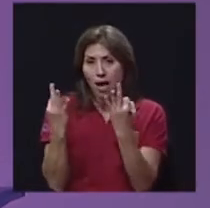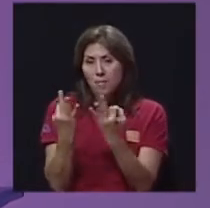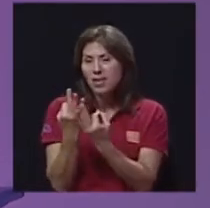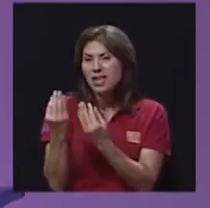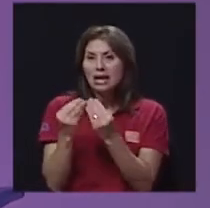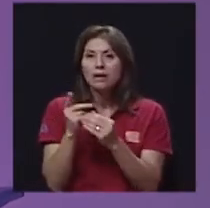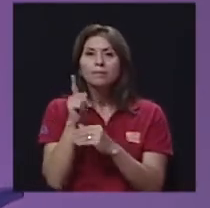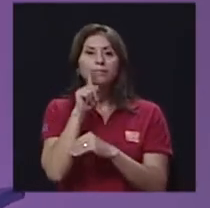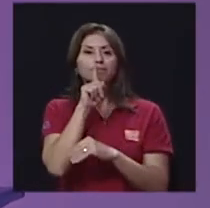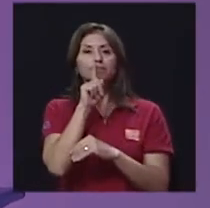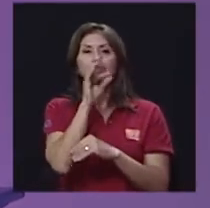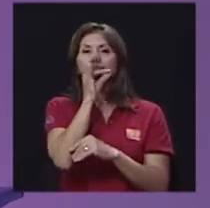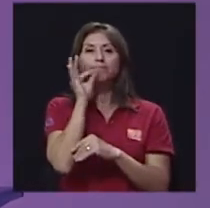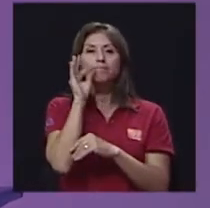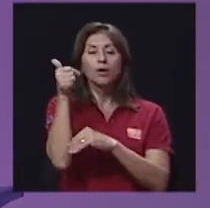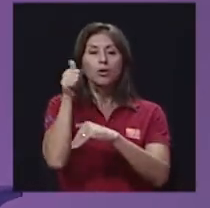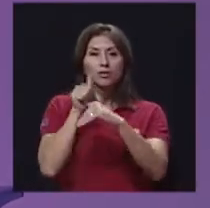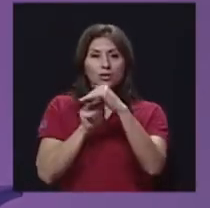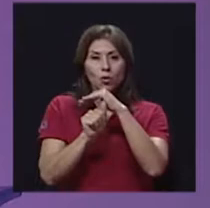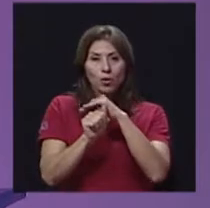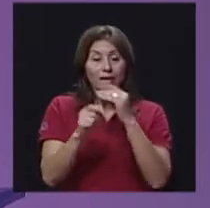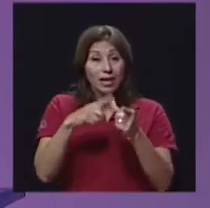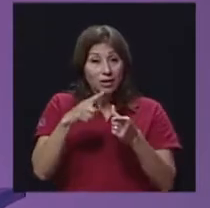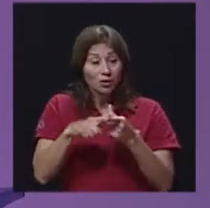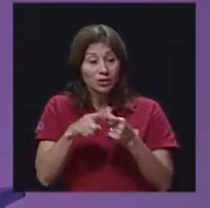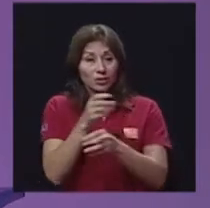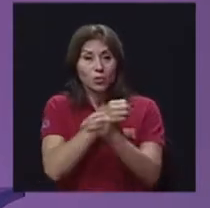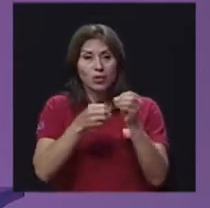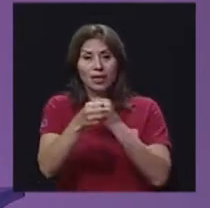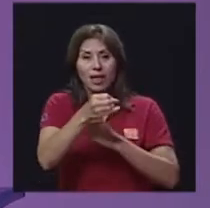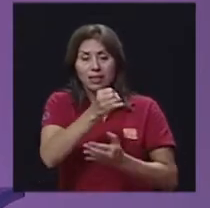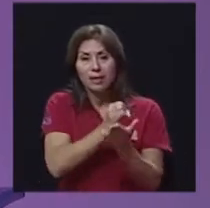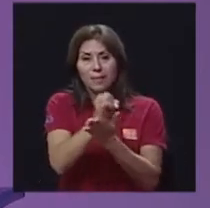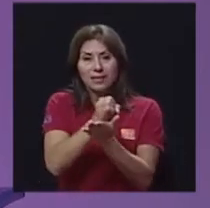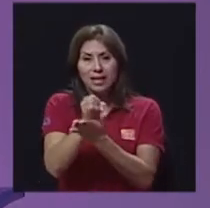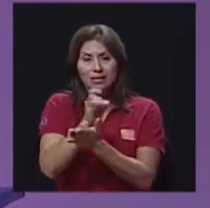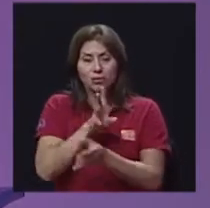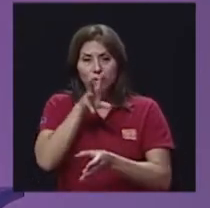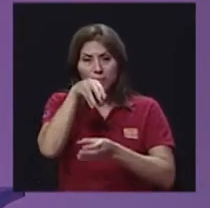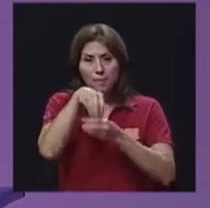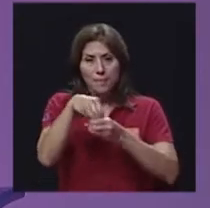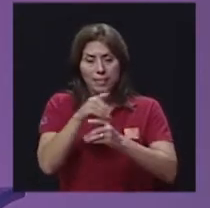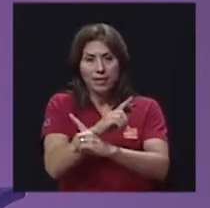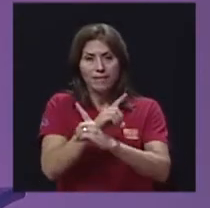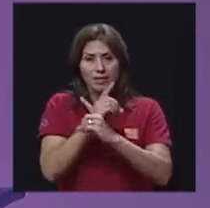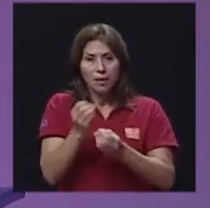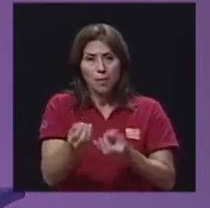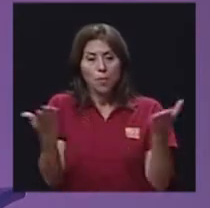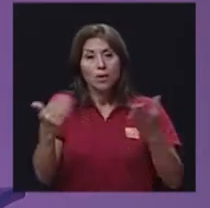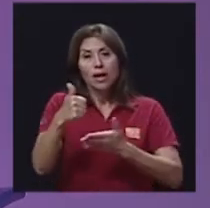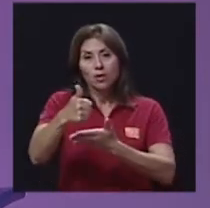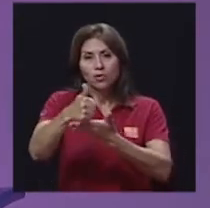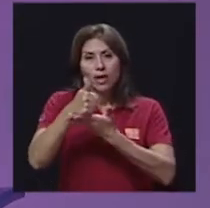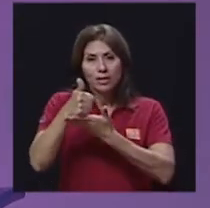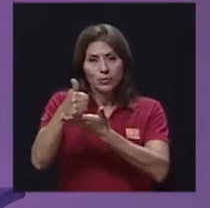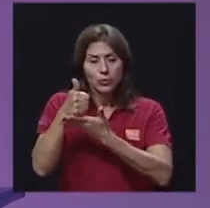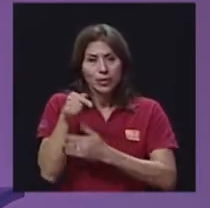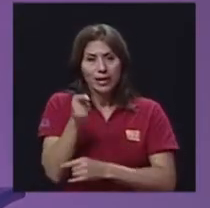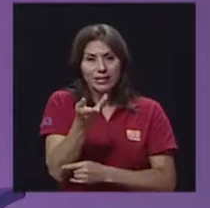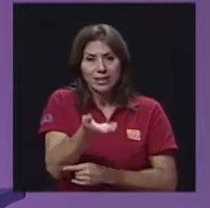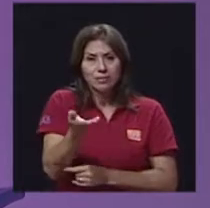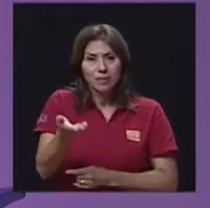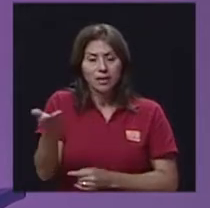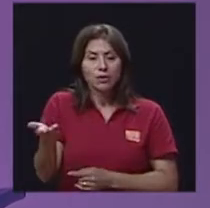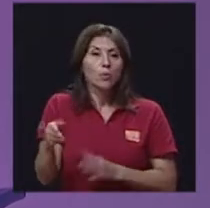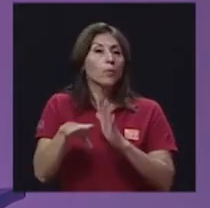la unidad de investigación, que es parte de la defensa pública, nos ayuda en ese aspecto, ¿verdad? Cuando hay que localizar